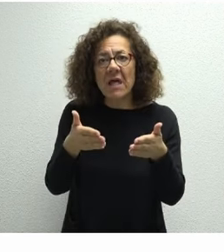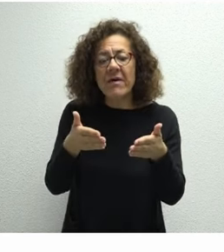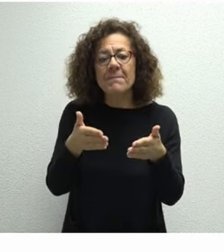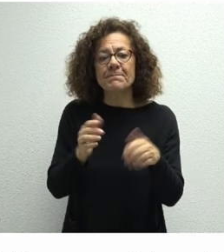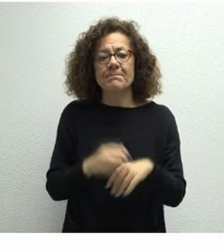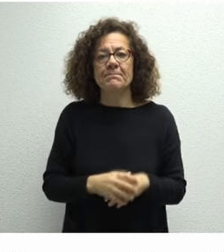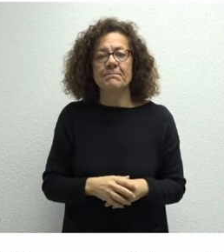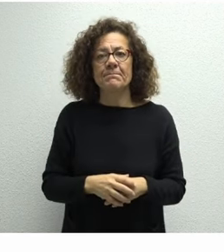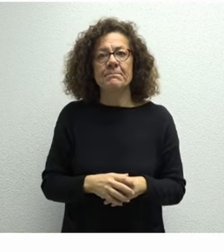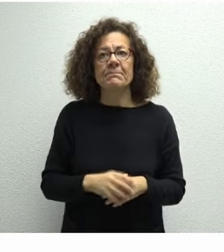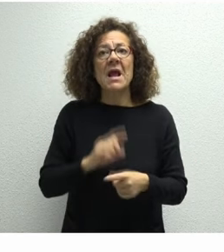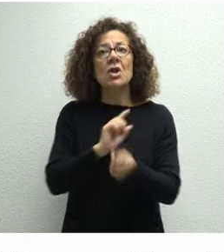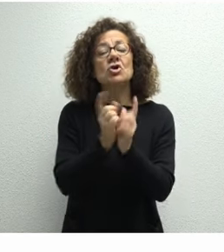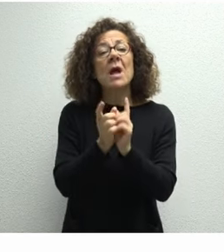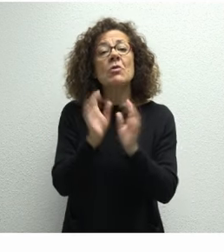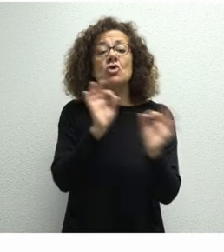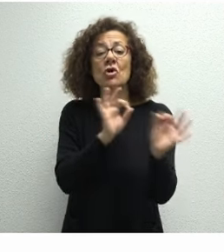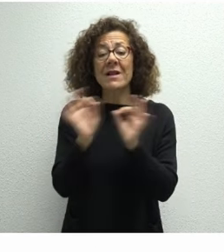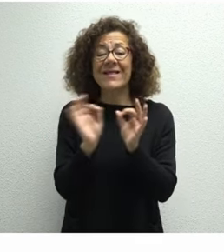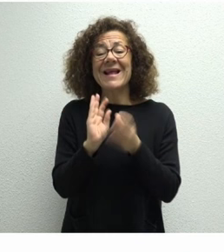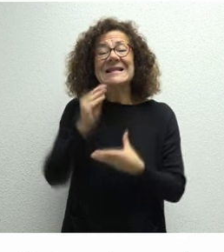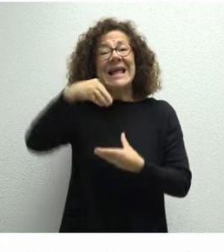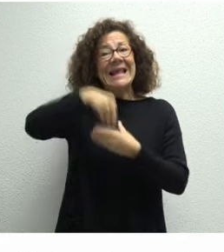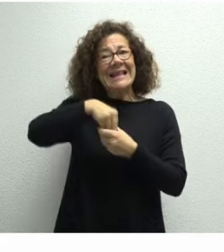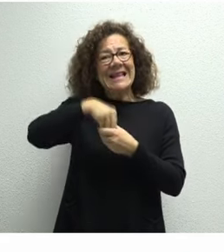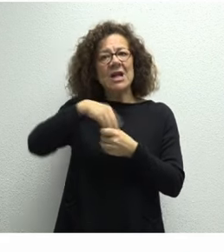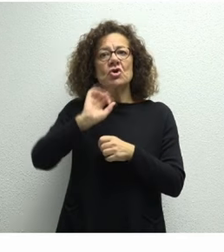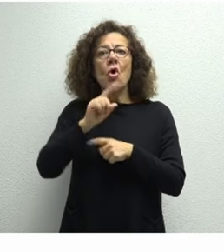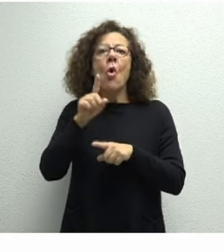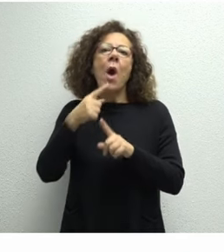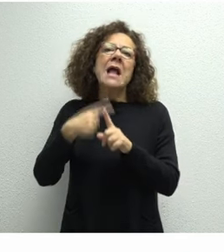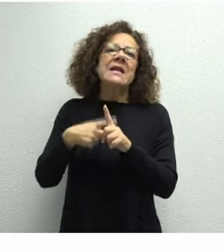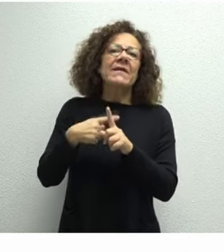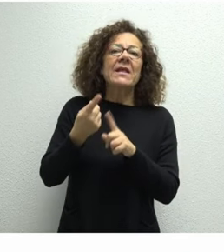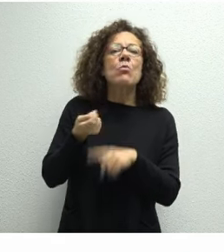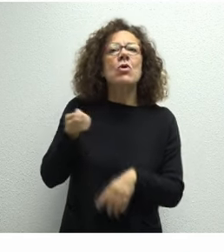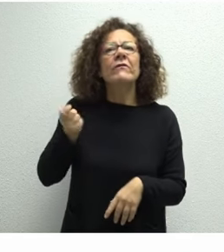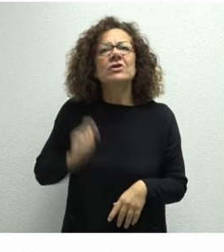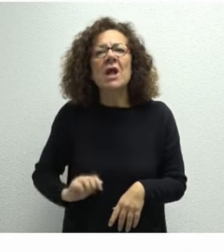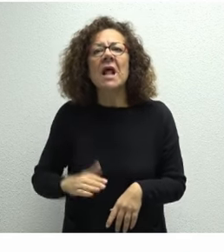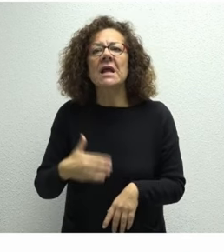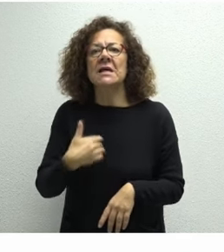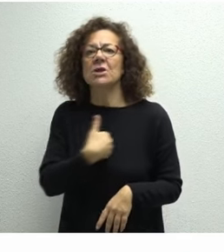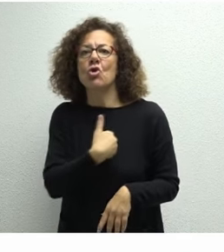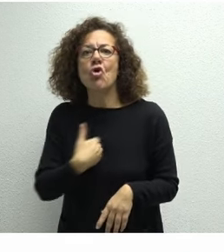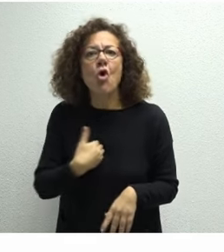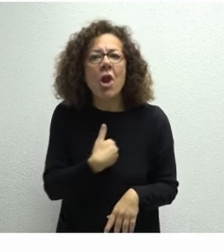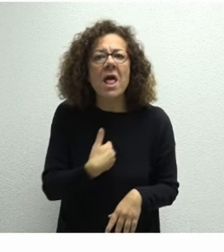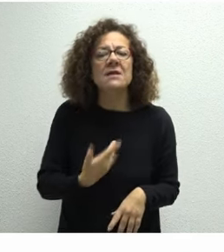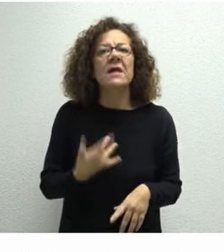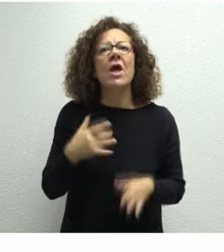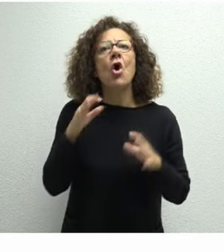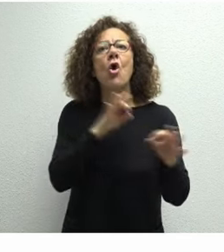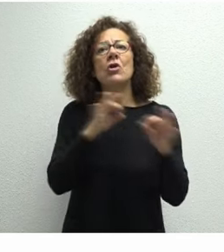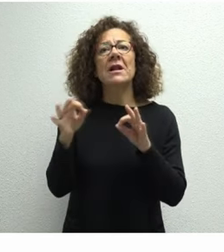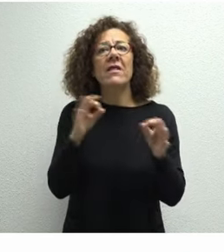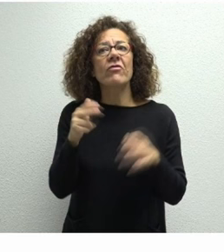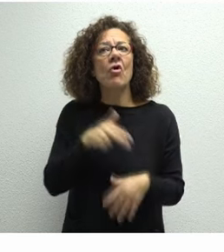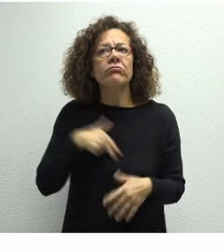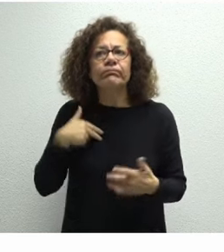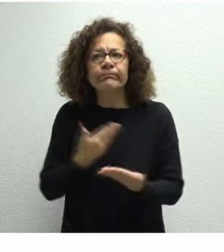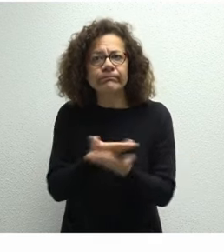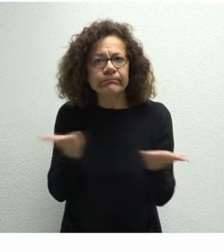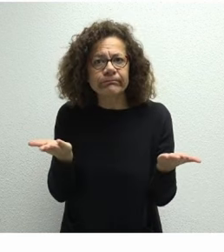cambios organizacionales internos a nivel de profesionales de roles de organización gerencial de